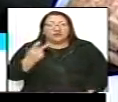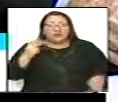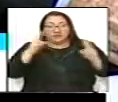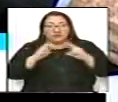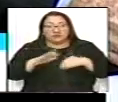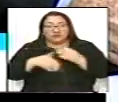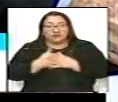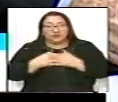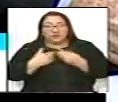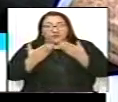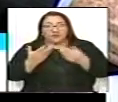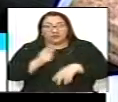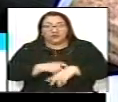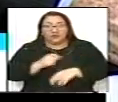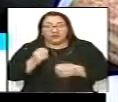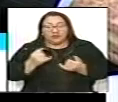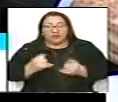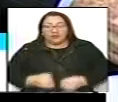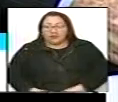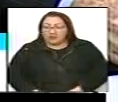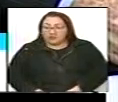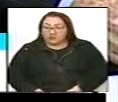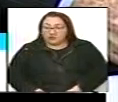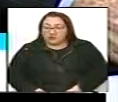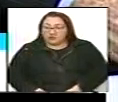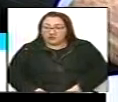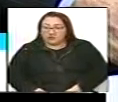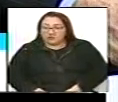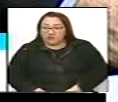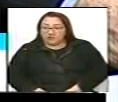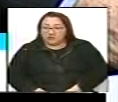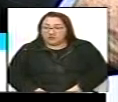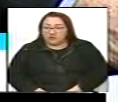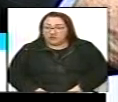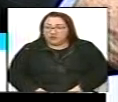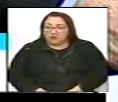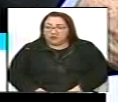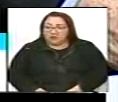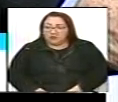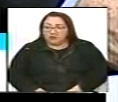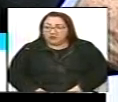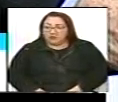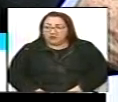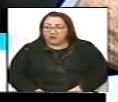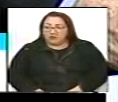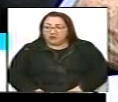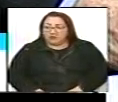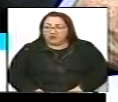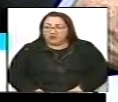y eso es lo que tenemos que dar plazo el día de hoy. ¿O yo estoy equivocada? ¿No hay eso hoy día?